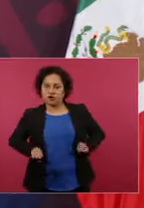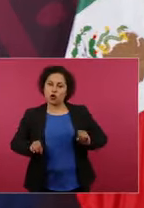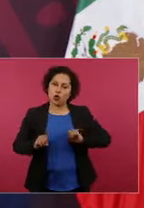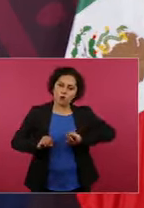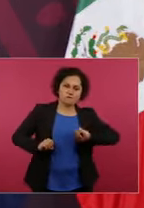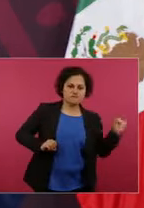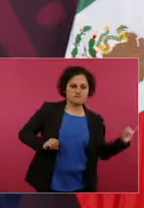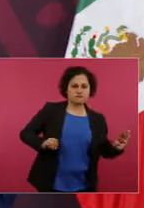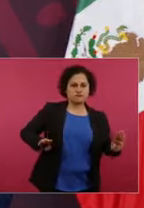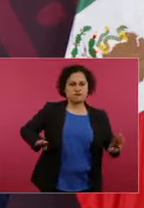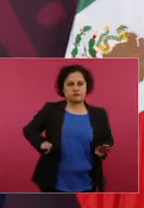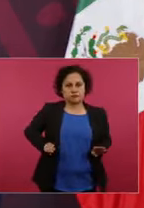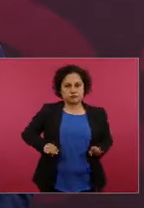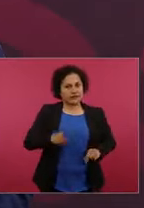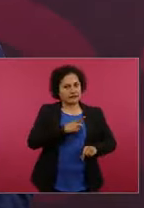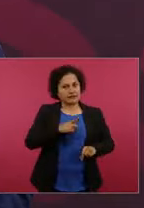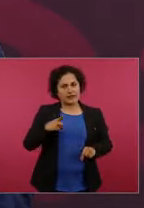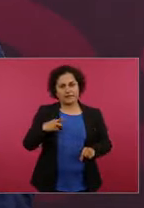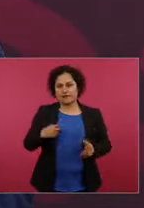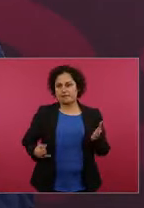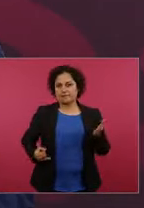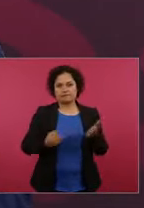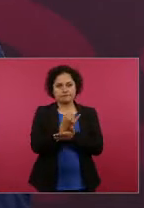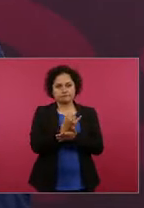anclarnos en lo que somos.